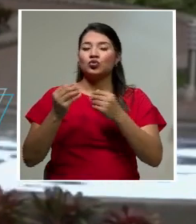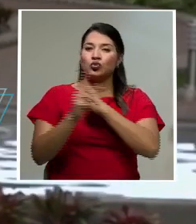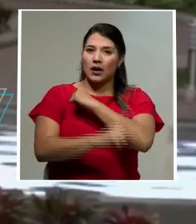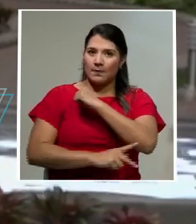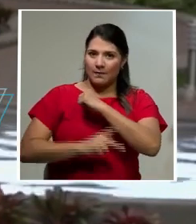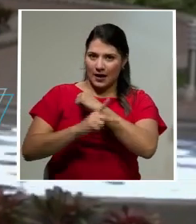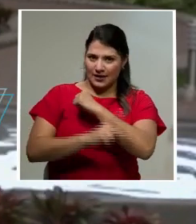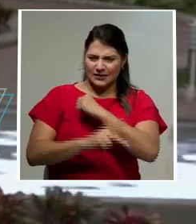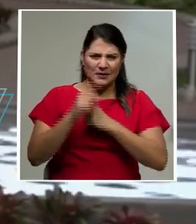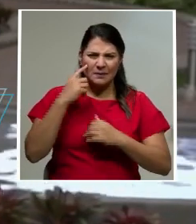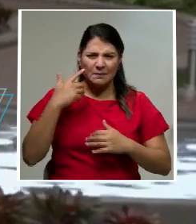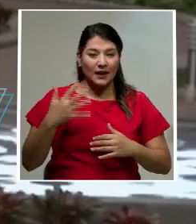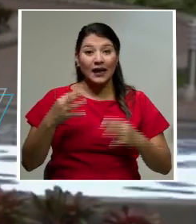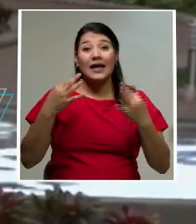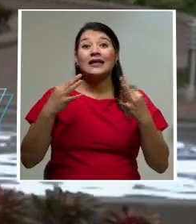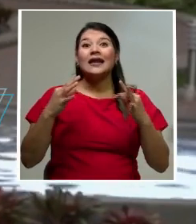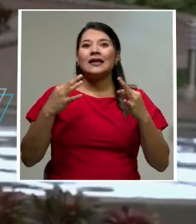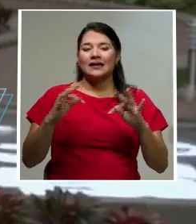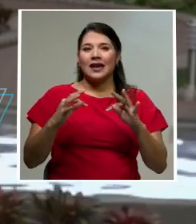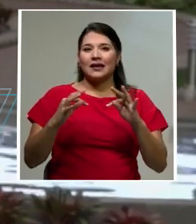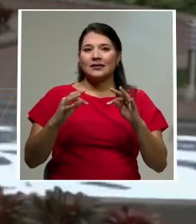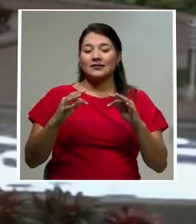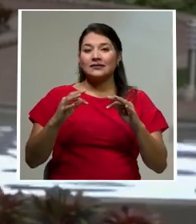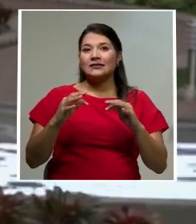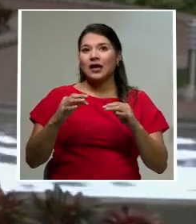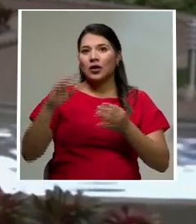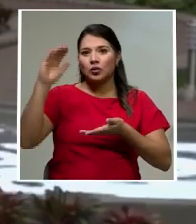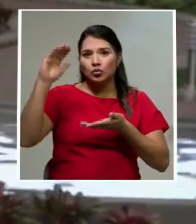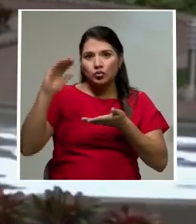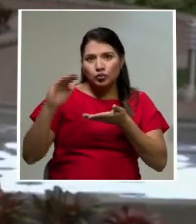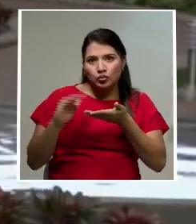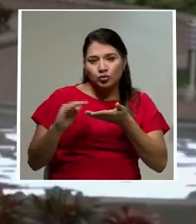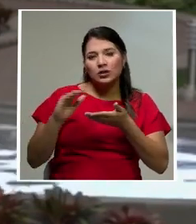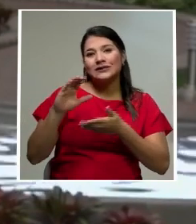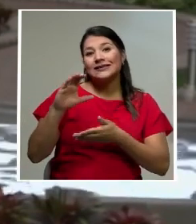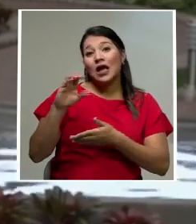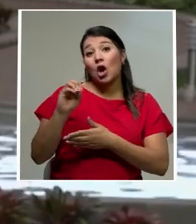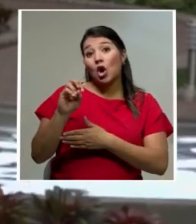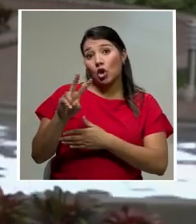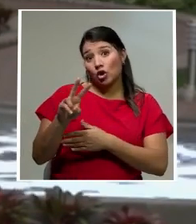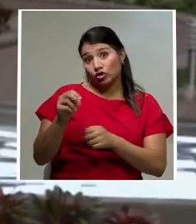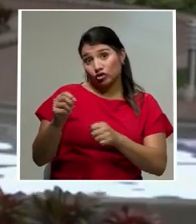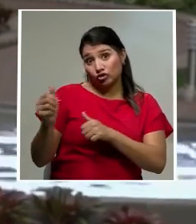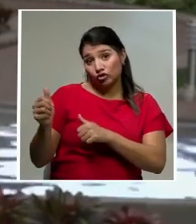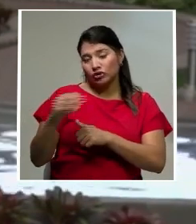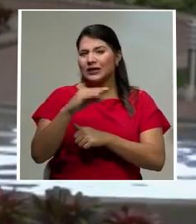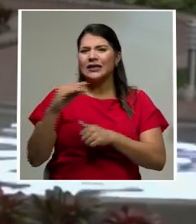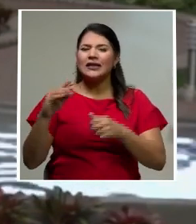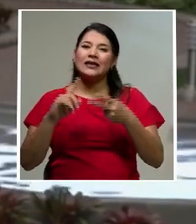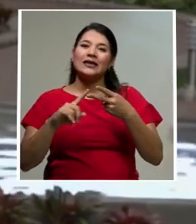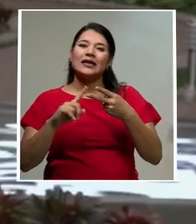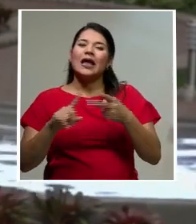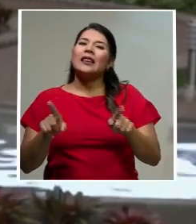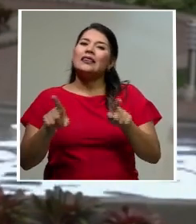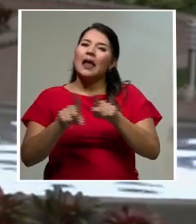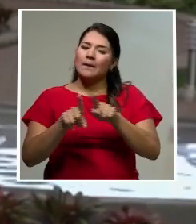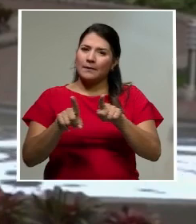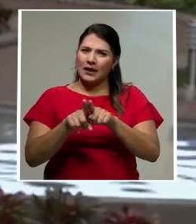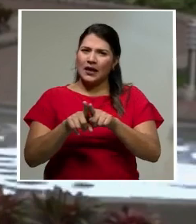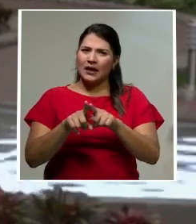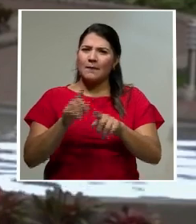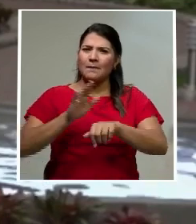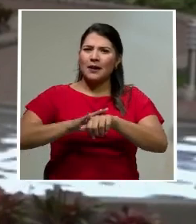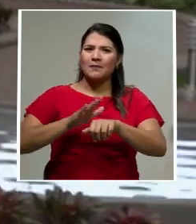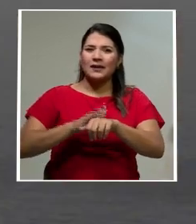que busca no solo la carbono neutralidad, sino la descarbonización y es coherente con todos nuestros compromisos para luchar contra el